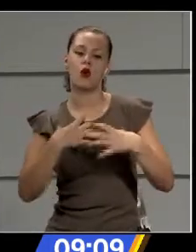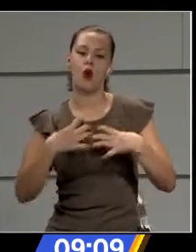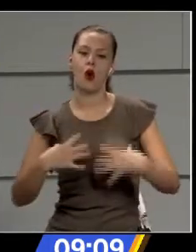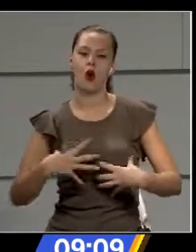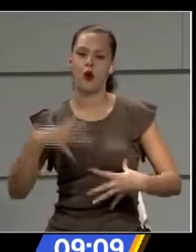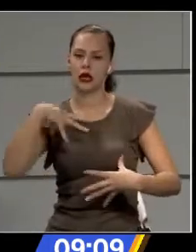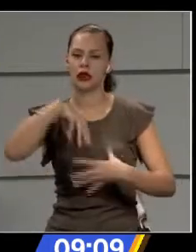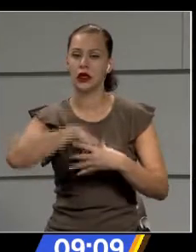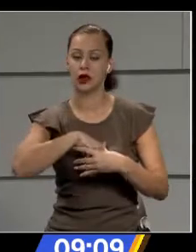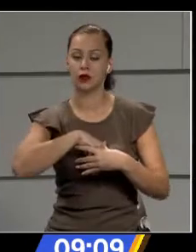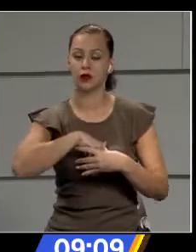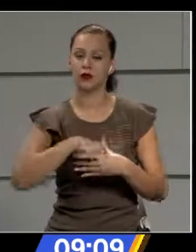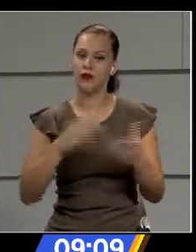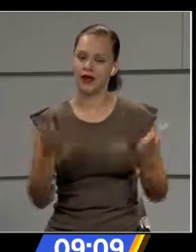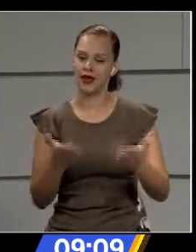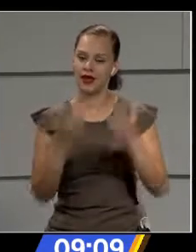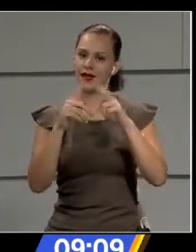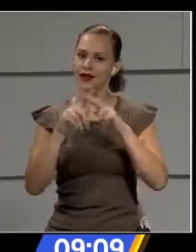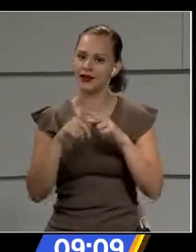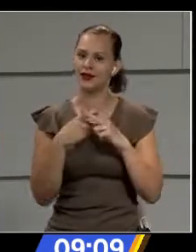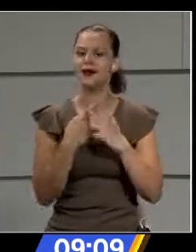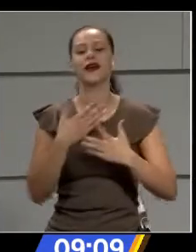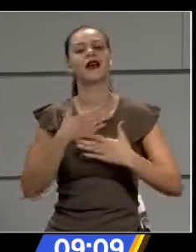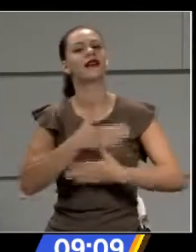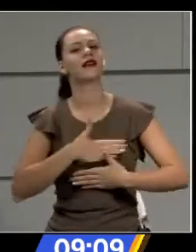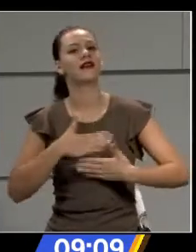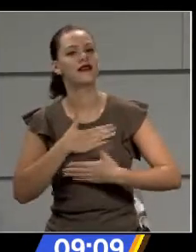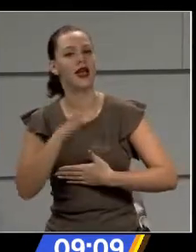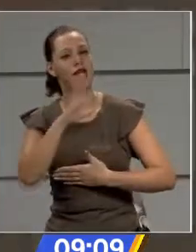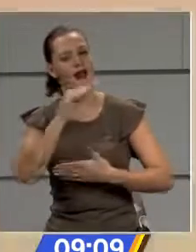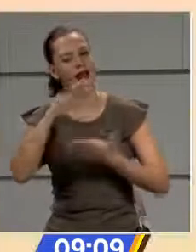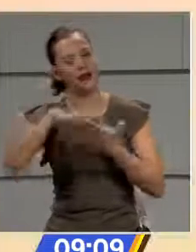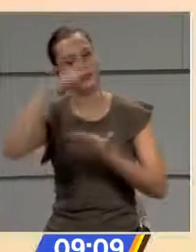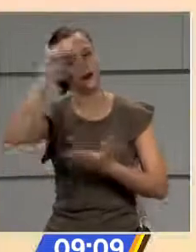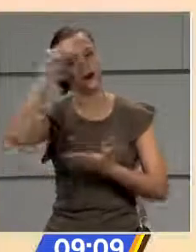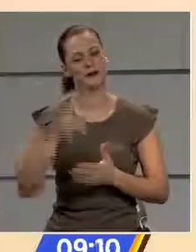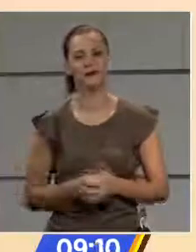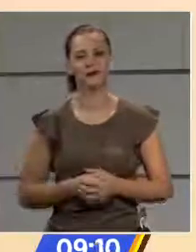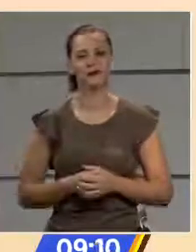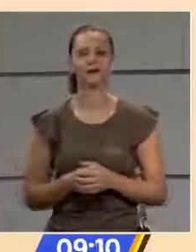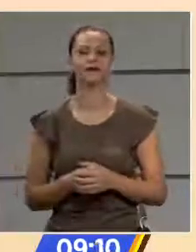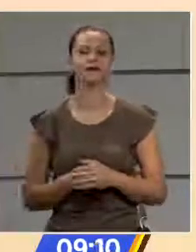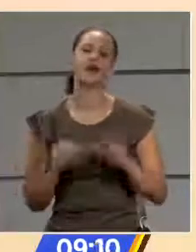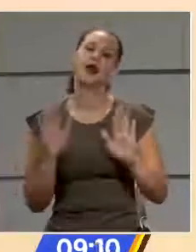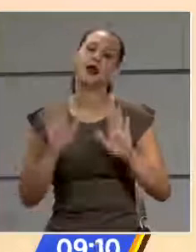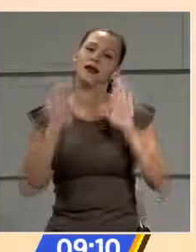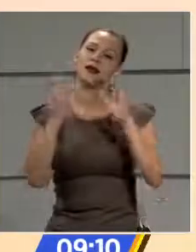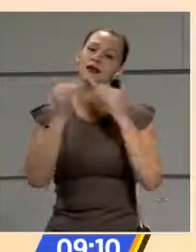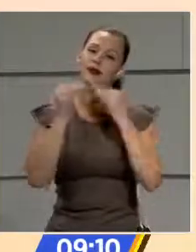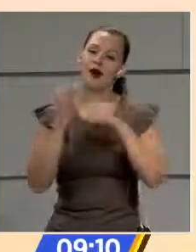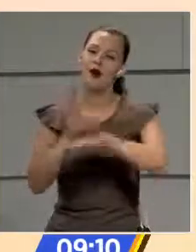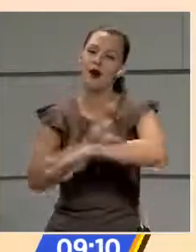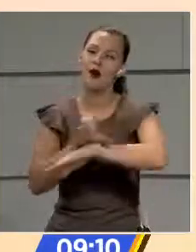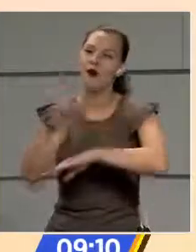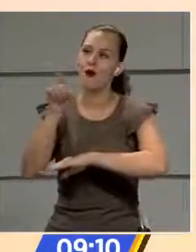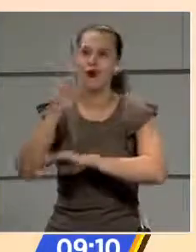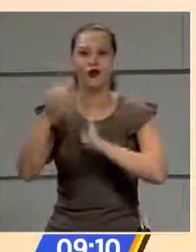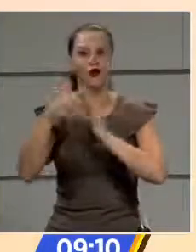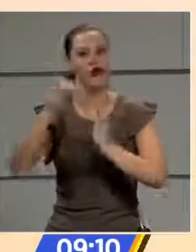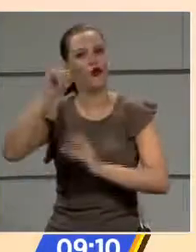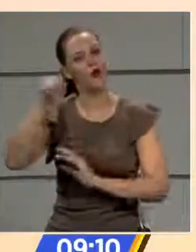internos. ¡Adelante! Vamos a divertirnos y aprender. Excelente, gracias Aurora, que todos los jueves también